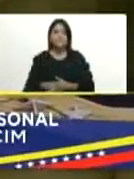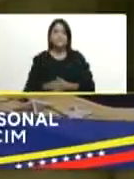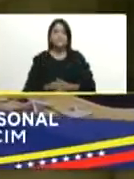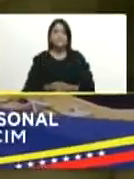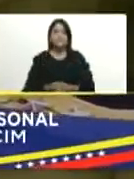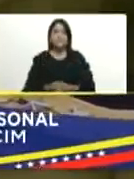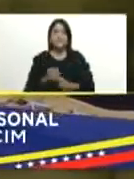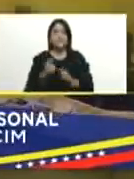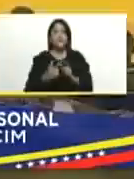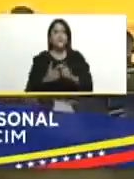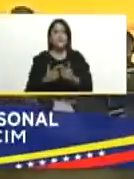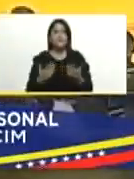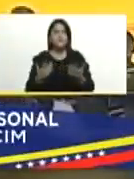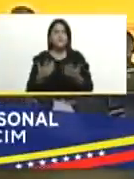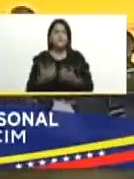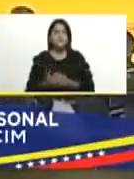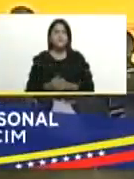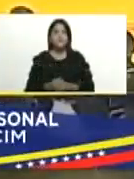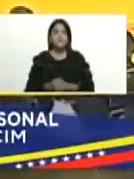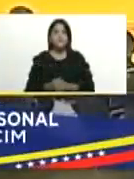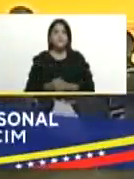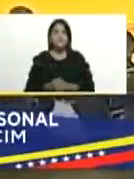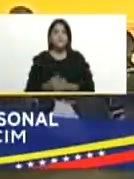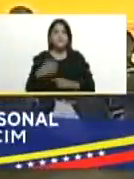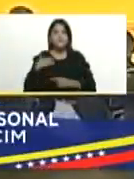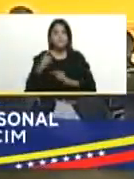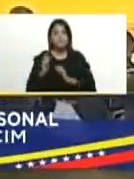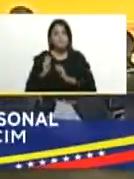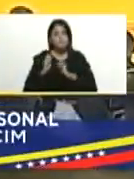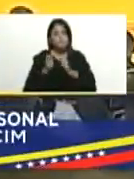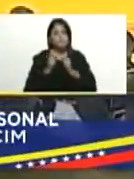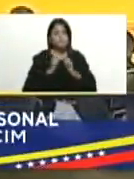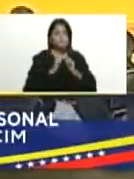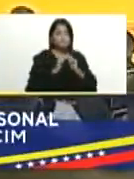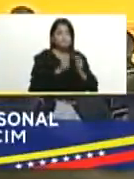Por eso estos merecidos ascensos